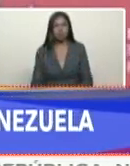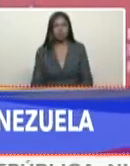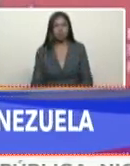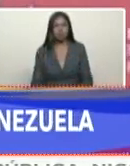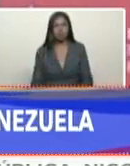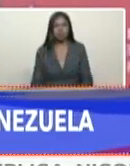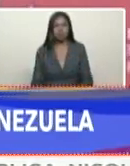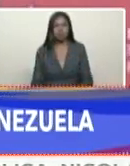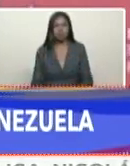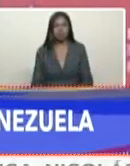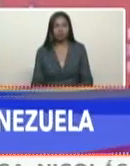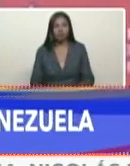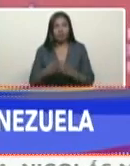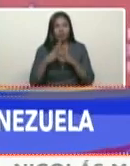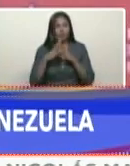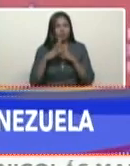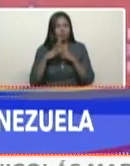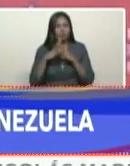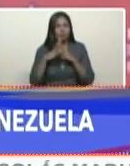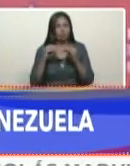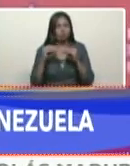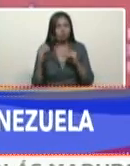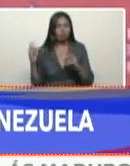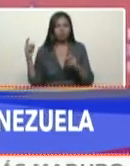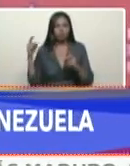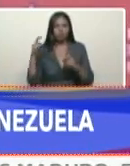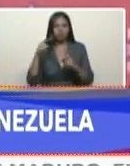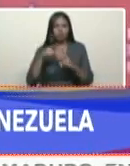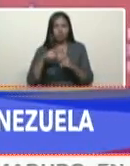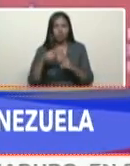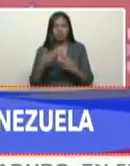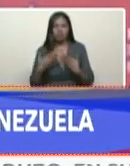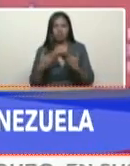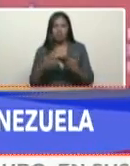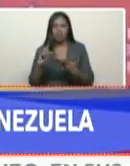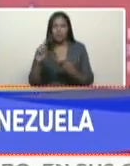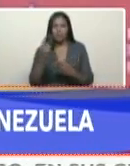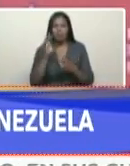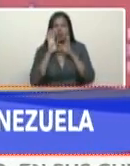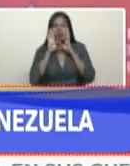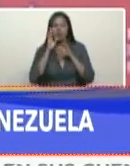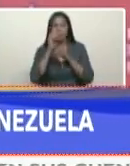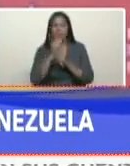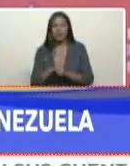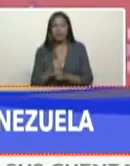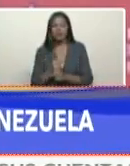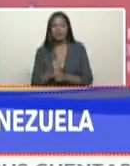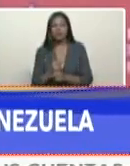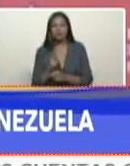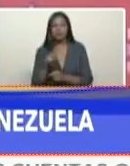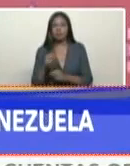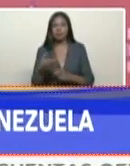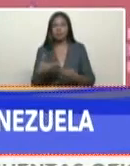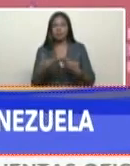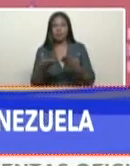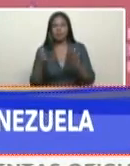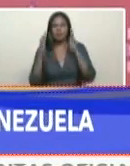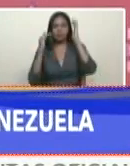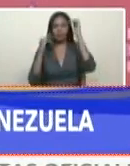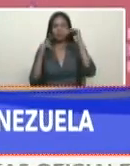en todo. Y llegar y darle primero la esperanza, darle la